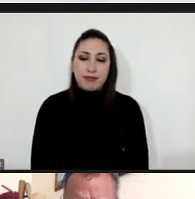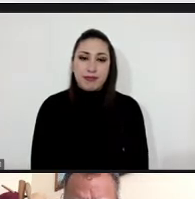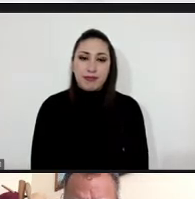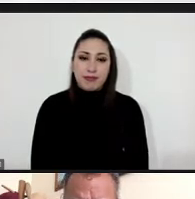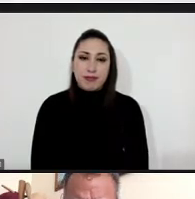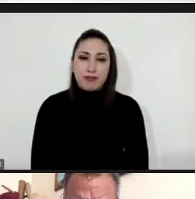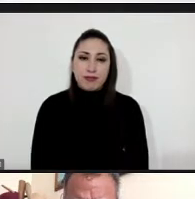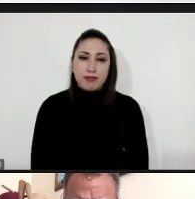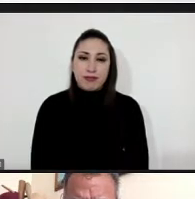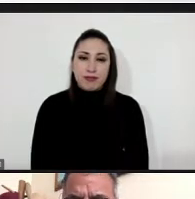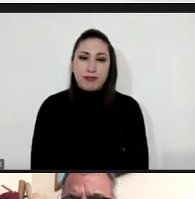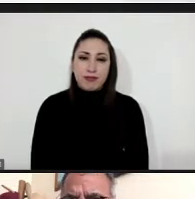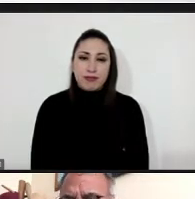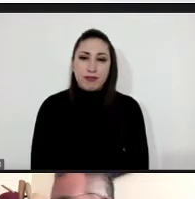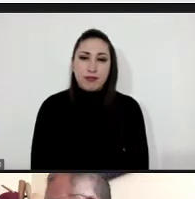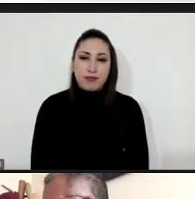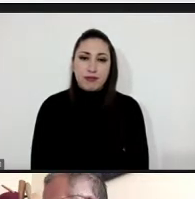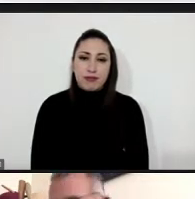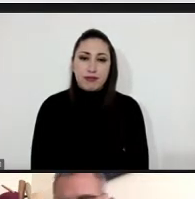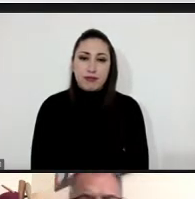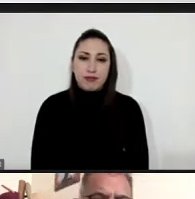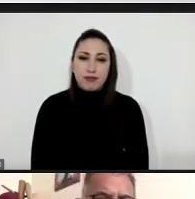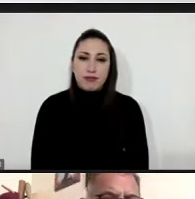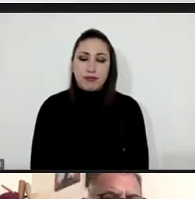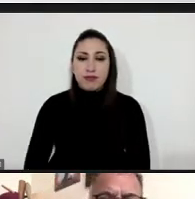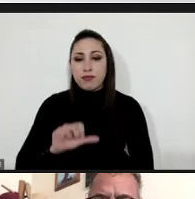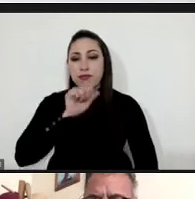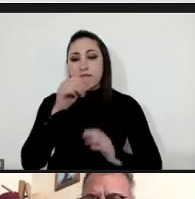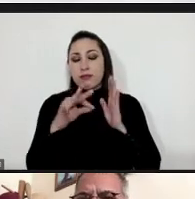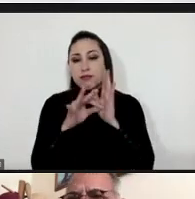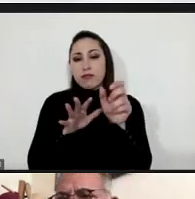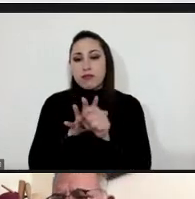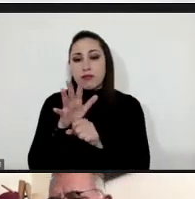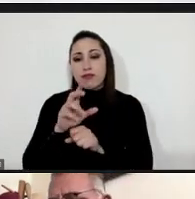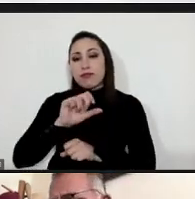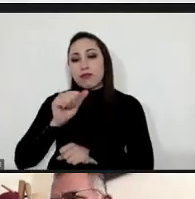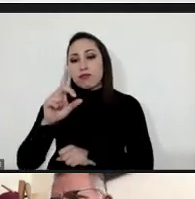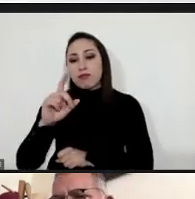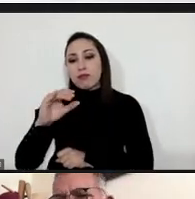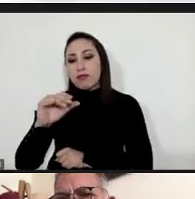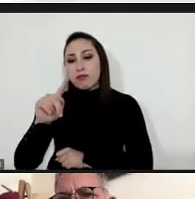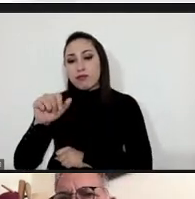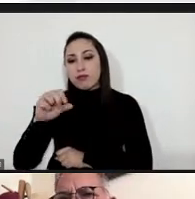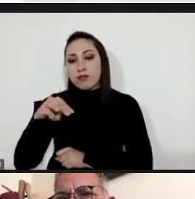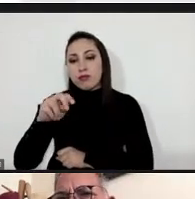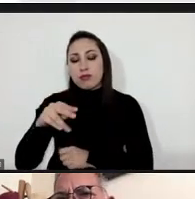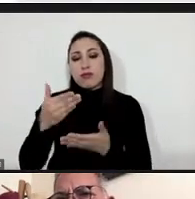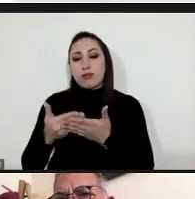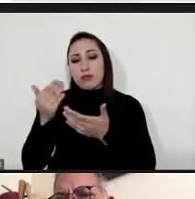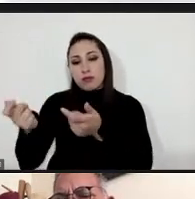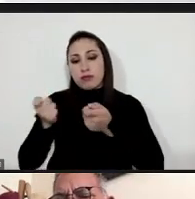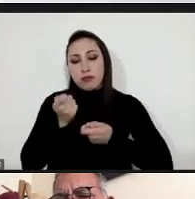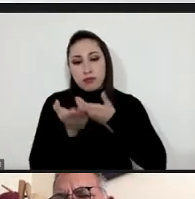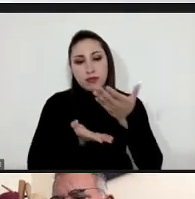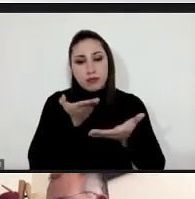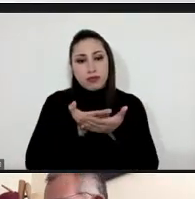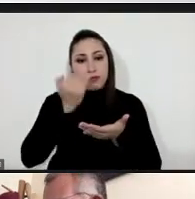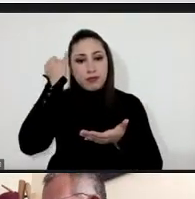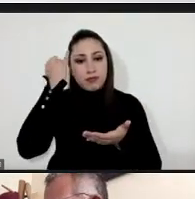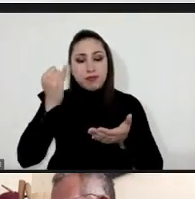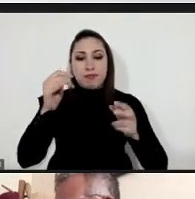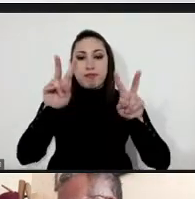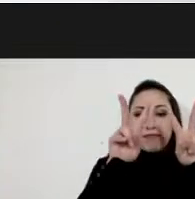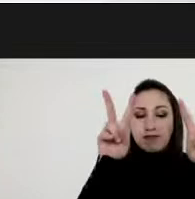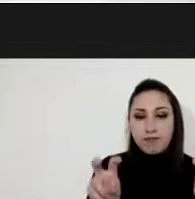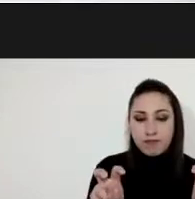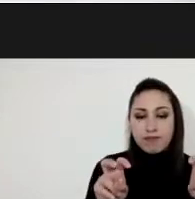Si me permite. El siguiente punto del orden del día es el proyecto de dictamen positivo a la proposición con punto de acuerdo, por el que se